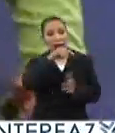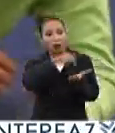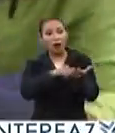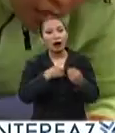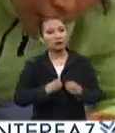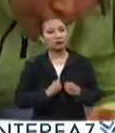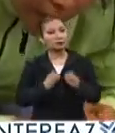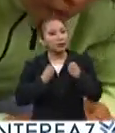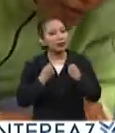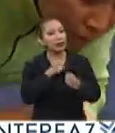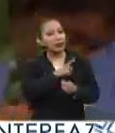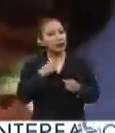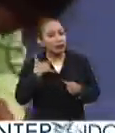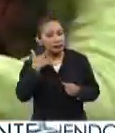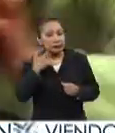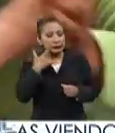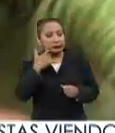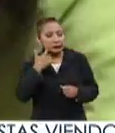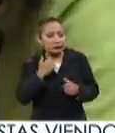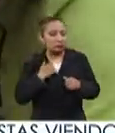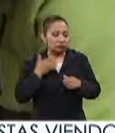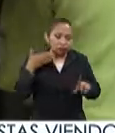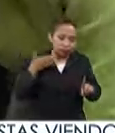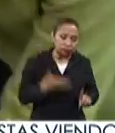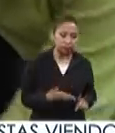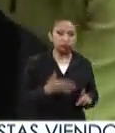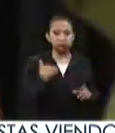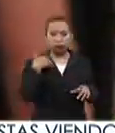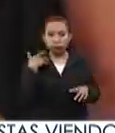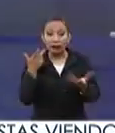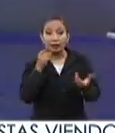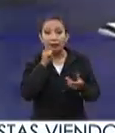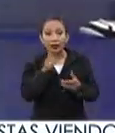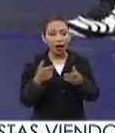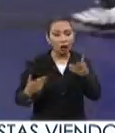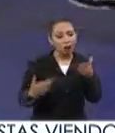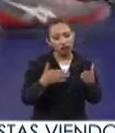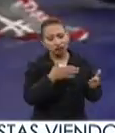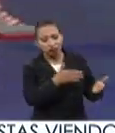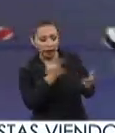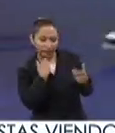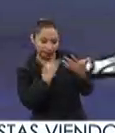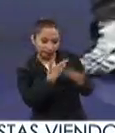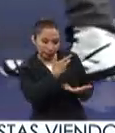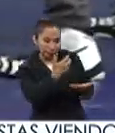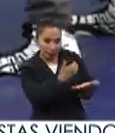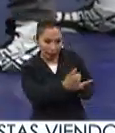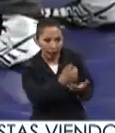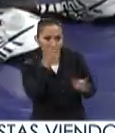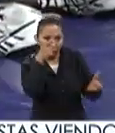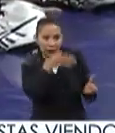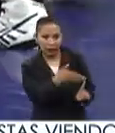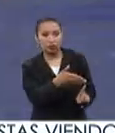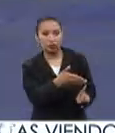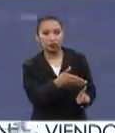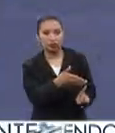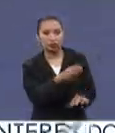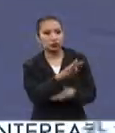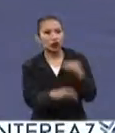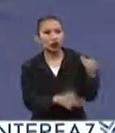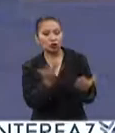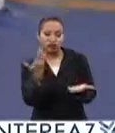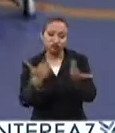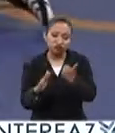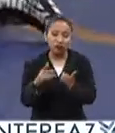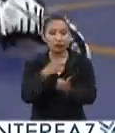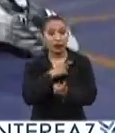de la vida, debe haber sacrificio, entrega, además de saber mediar y negociar para conseguir nuestros objetivos. Todo